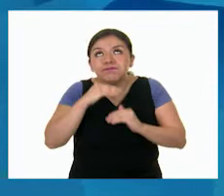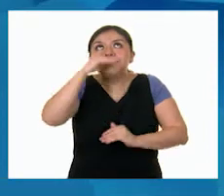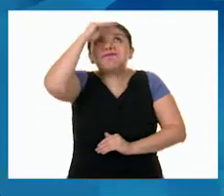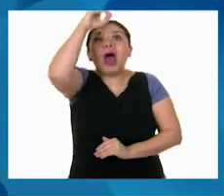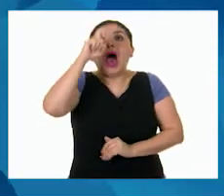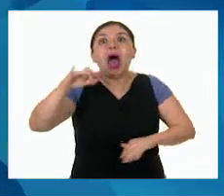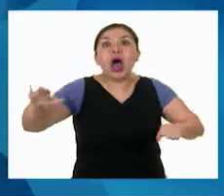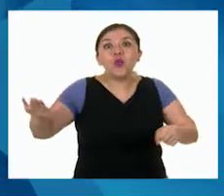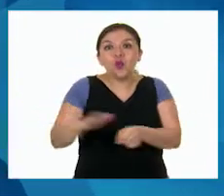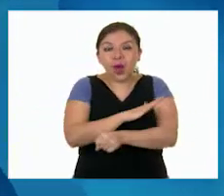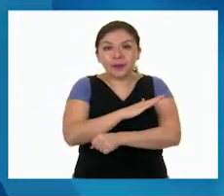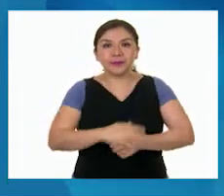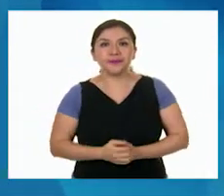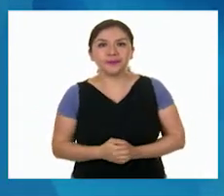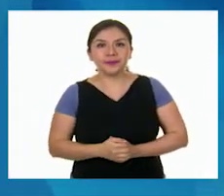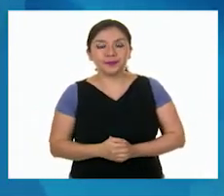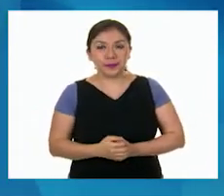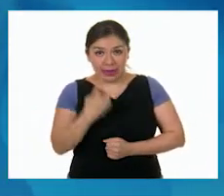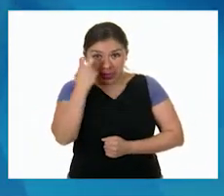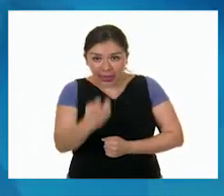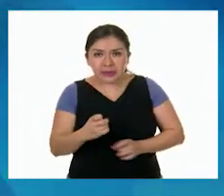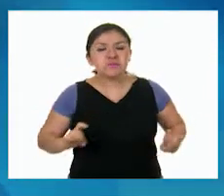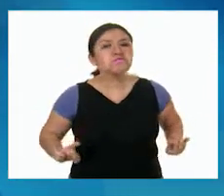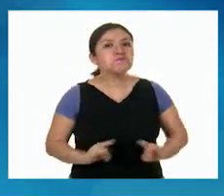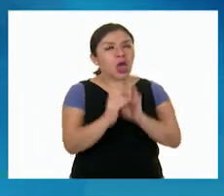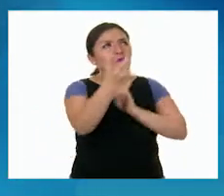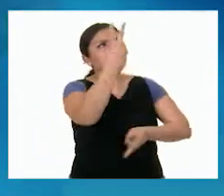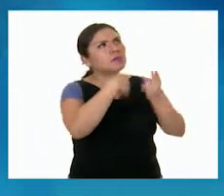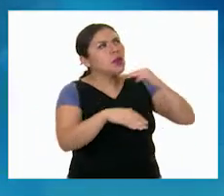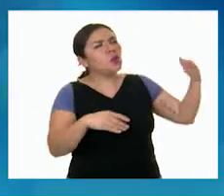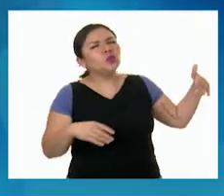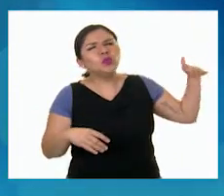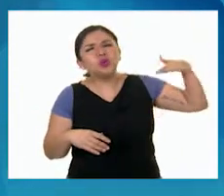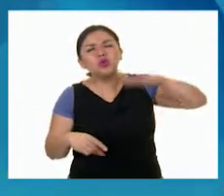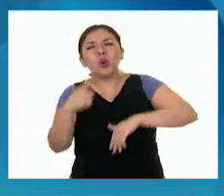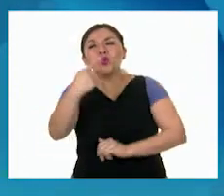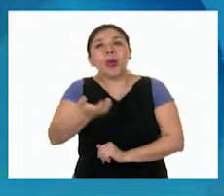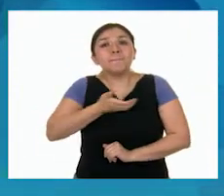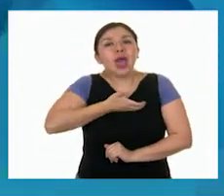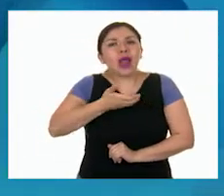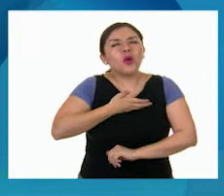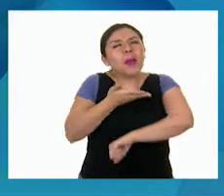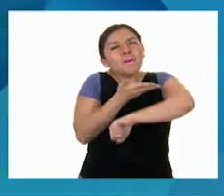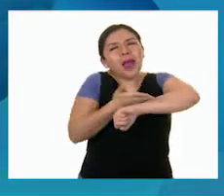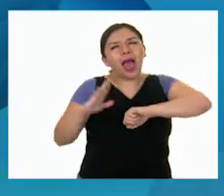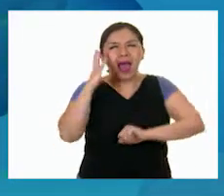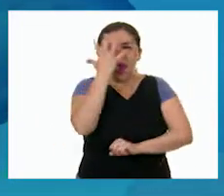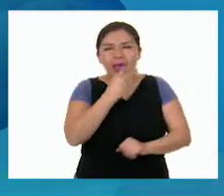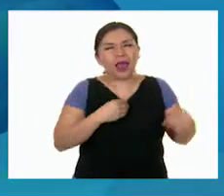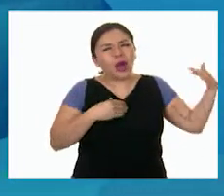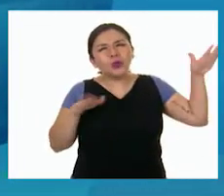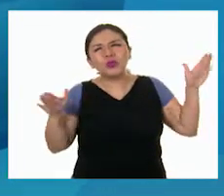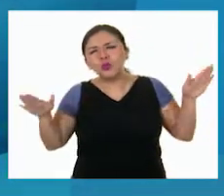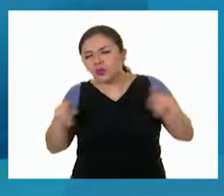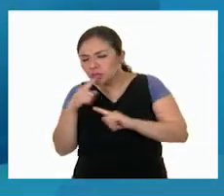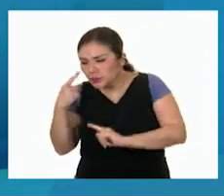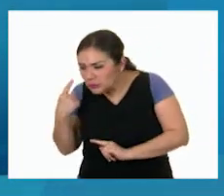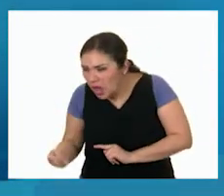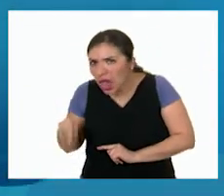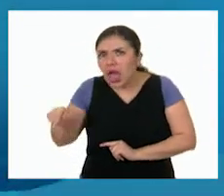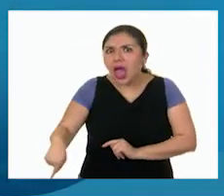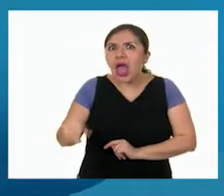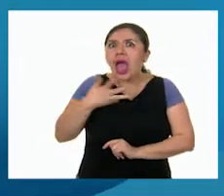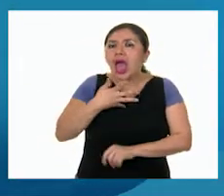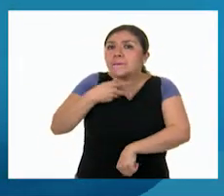ahogándose. En eso pasó por ahí una palomita blanca. Cuando la paloma vio